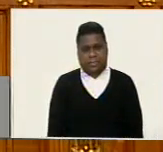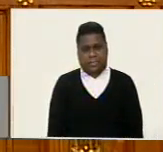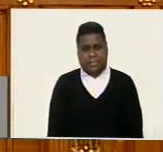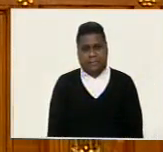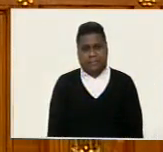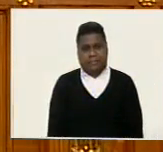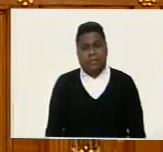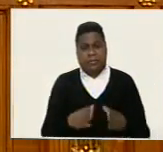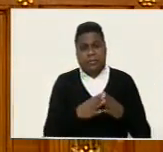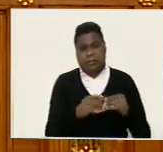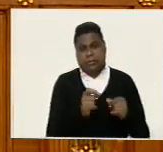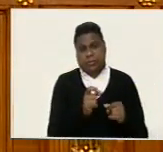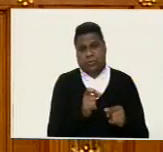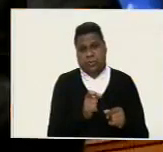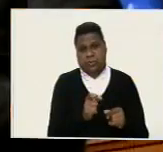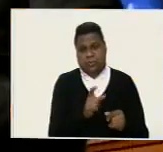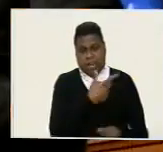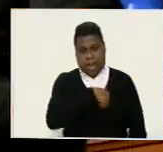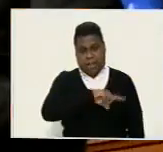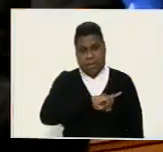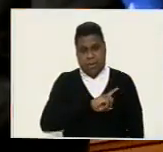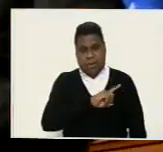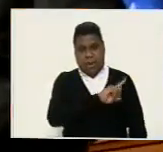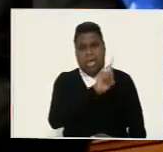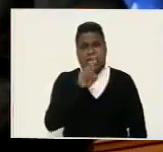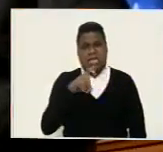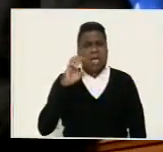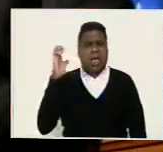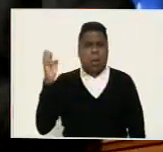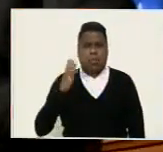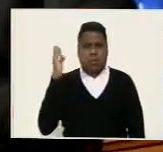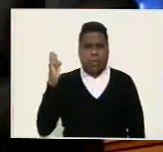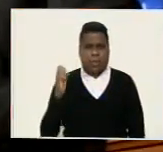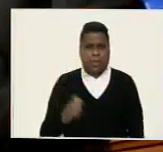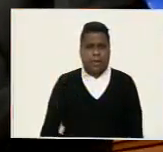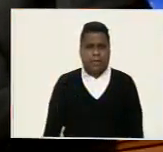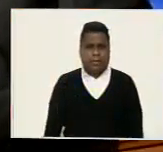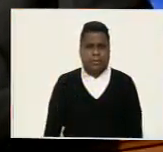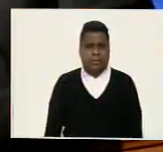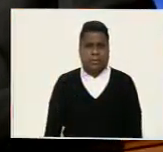los imperios españoles y europeos, del imperio